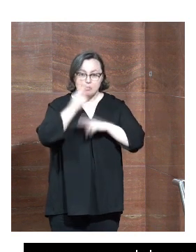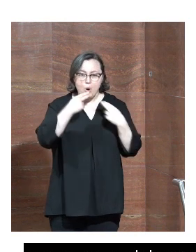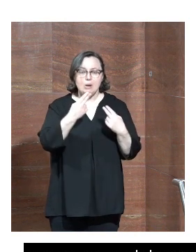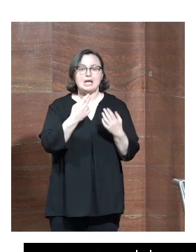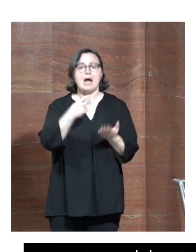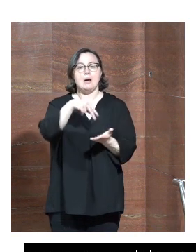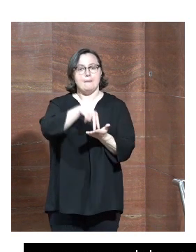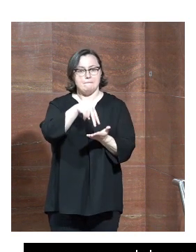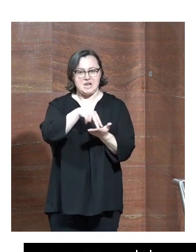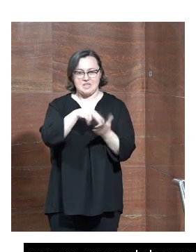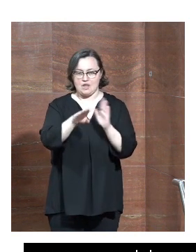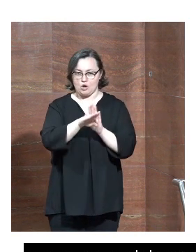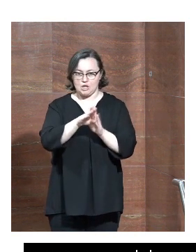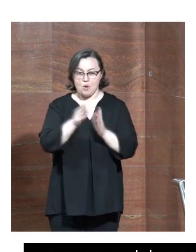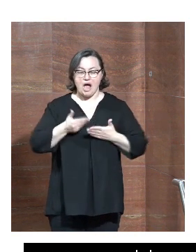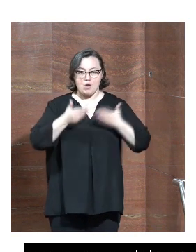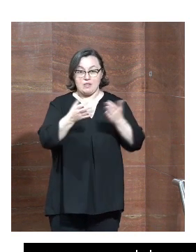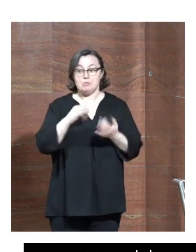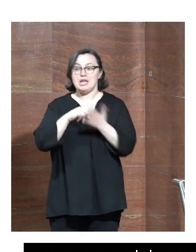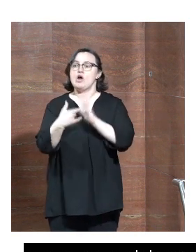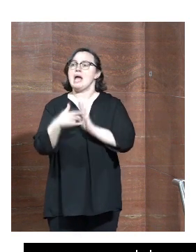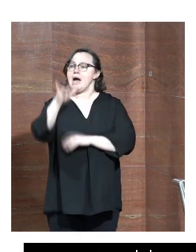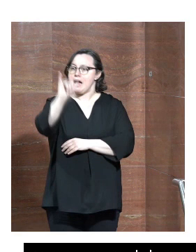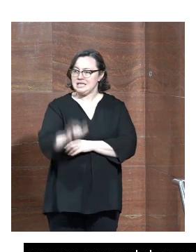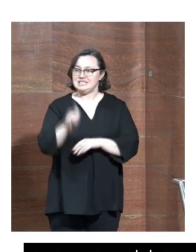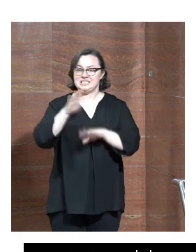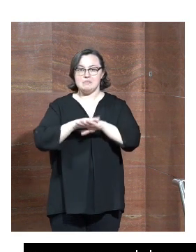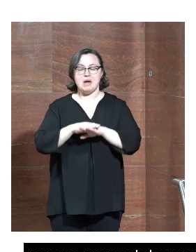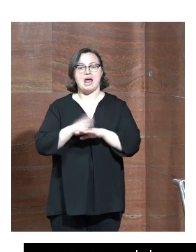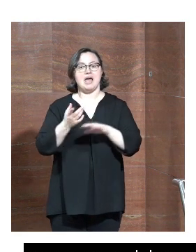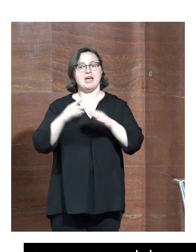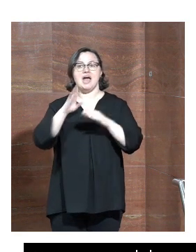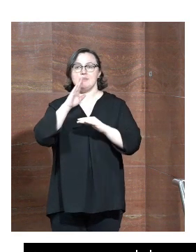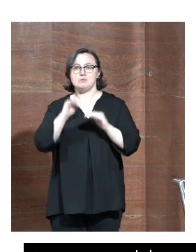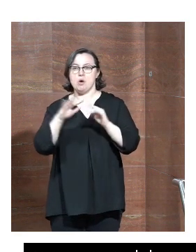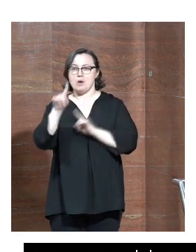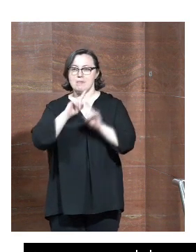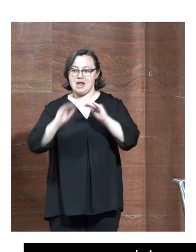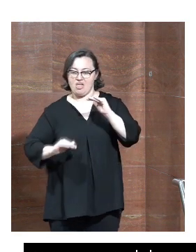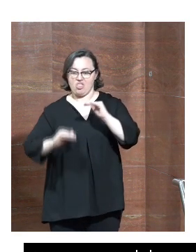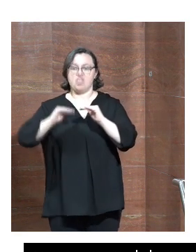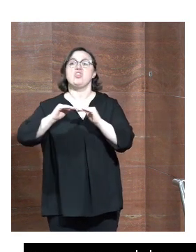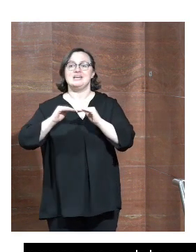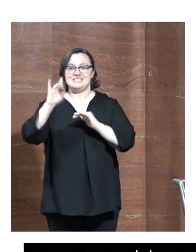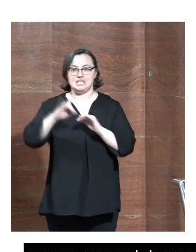Administración debemos de estar para ayudarle, porque la tecnología tiene que estar para cerrar brechas y